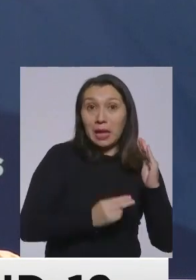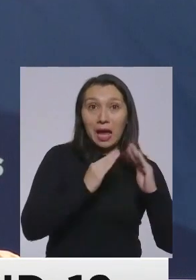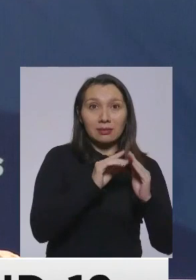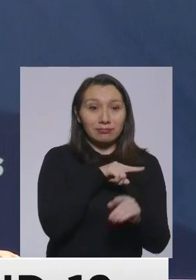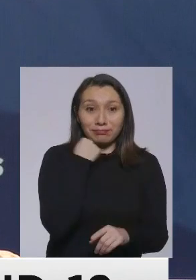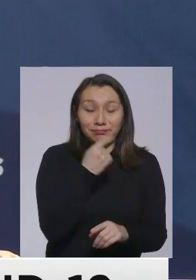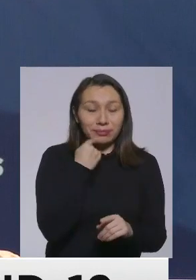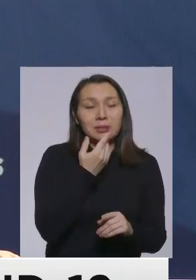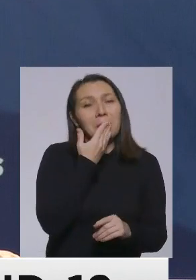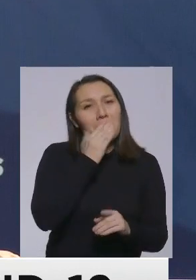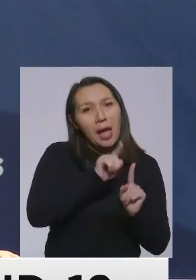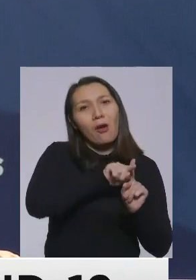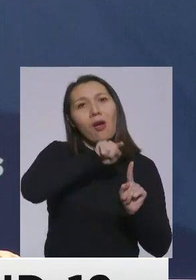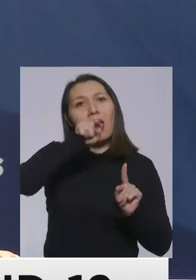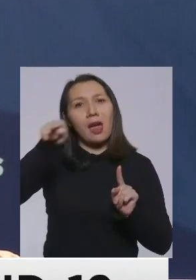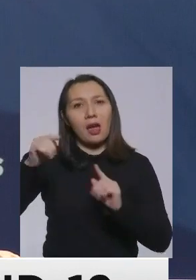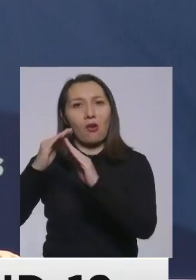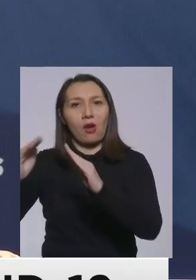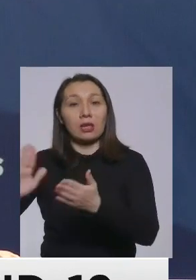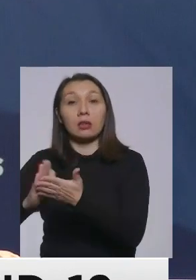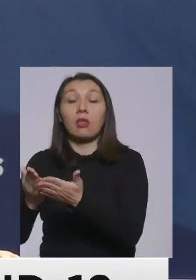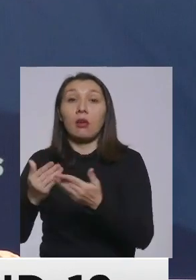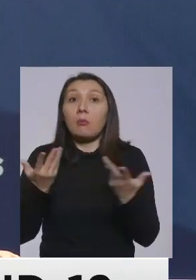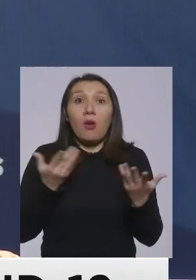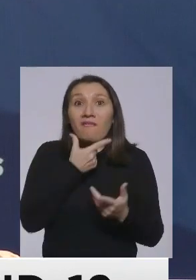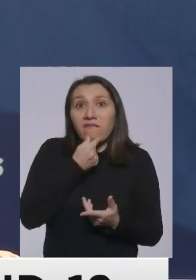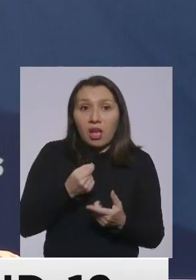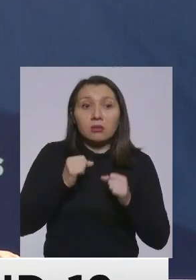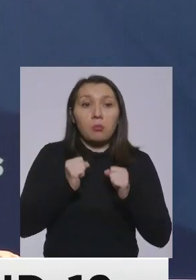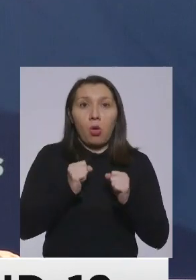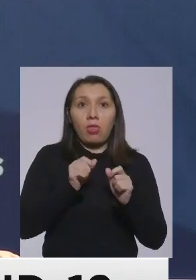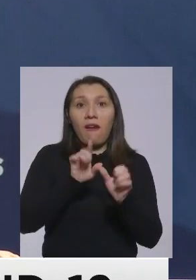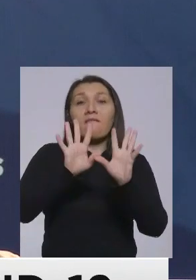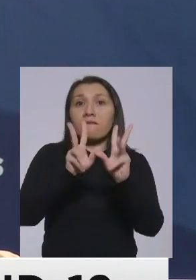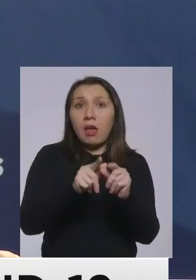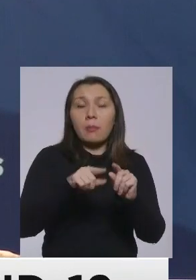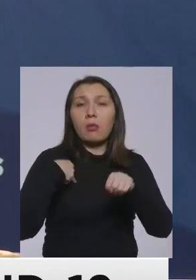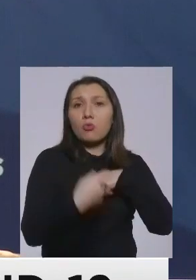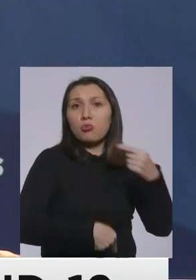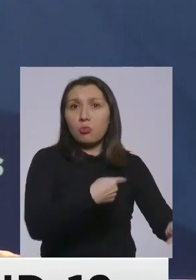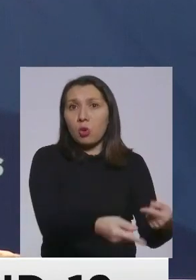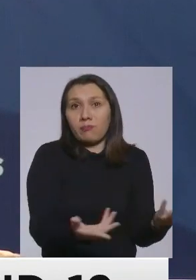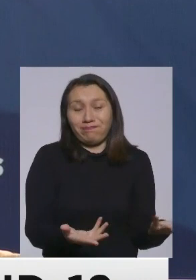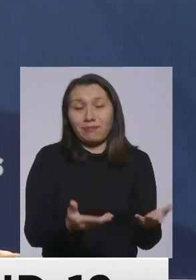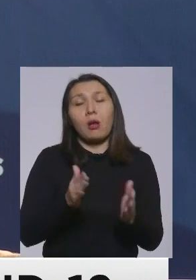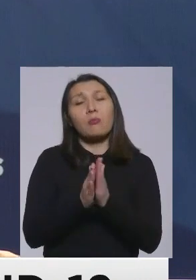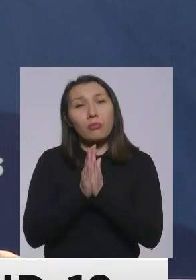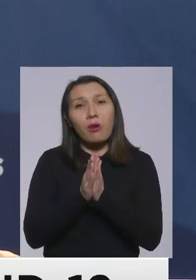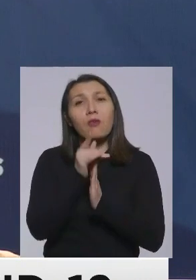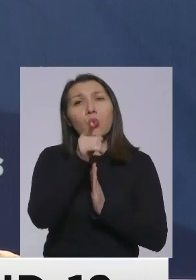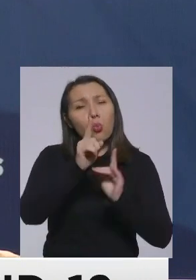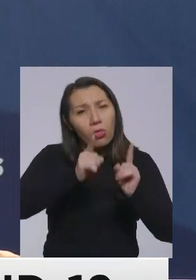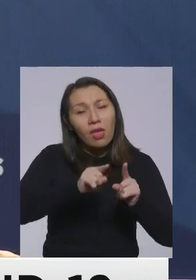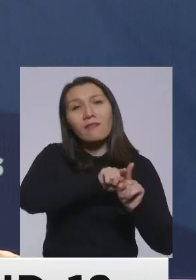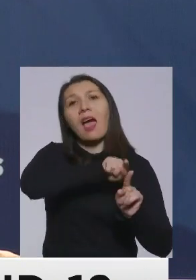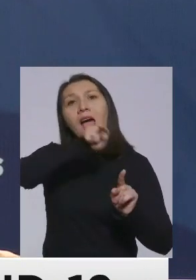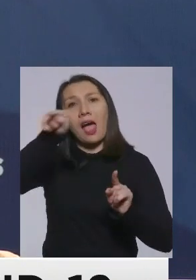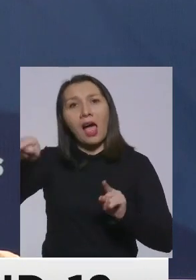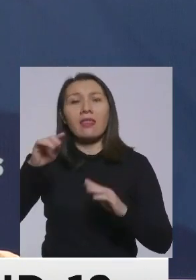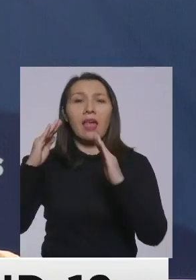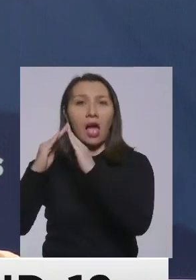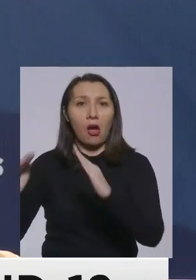y que además pueden contagiar a otros miembros de la familia les pido que por favor hagan uso de la residencia